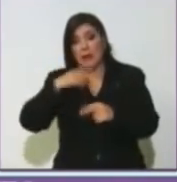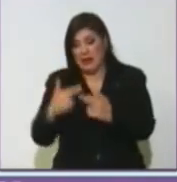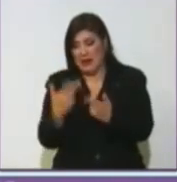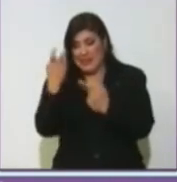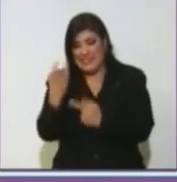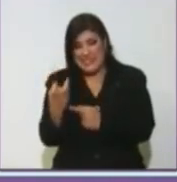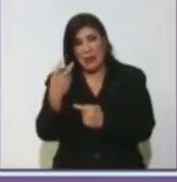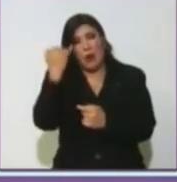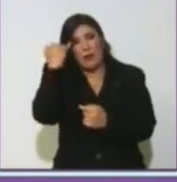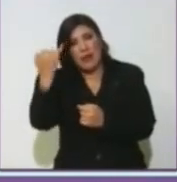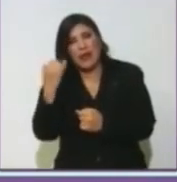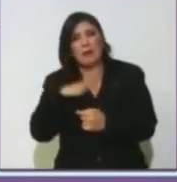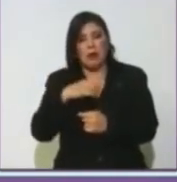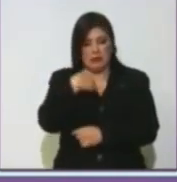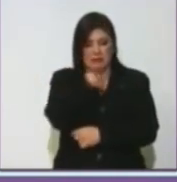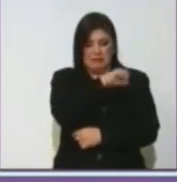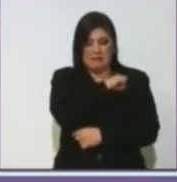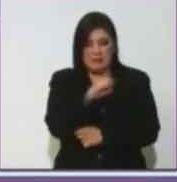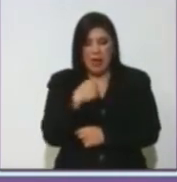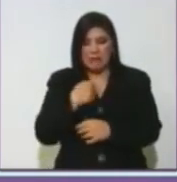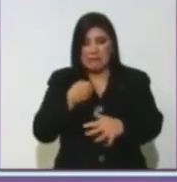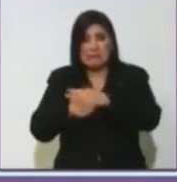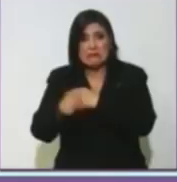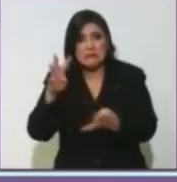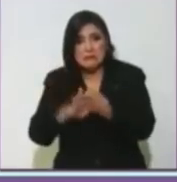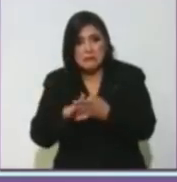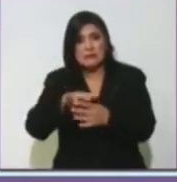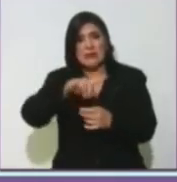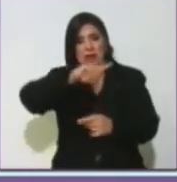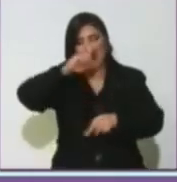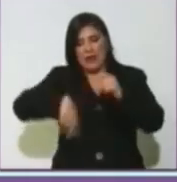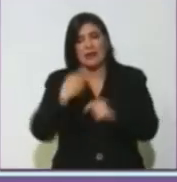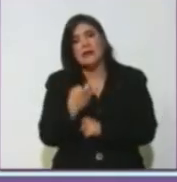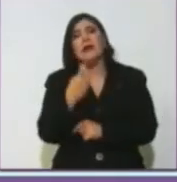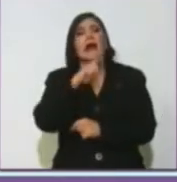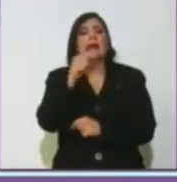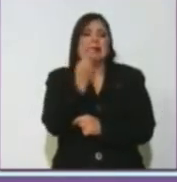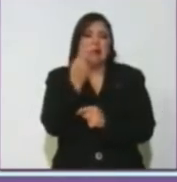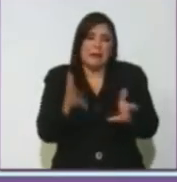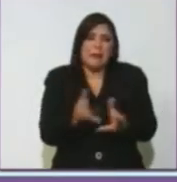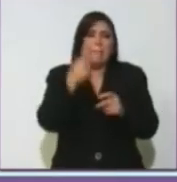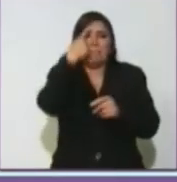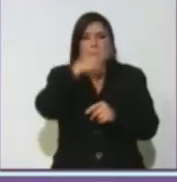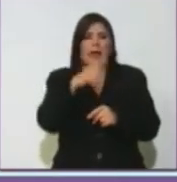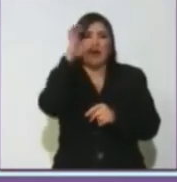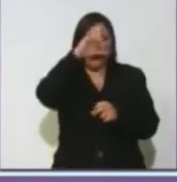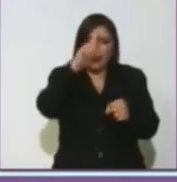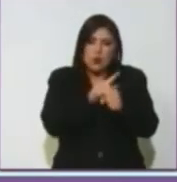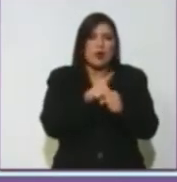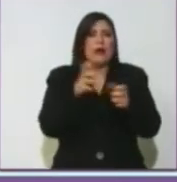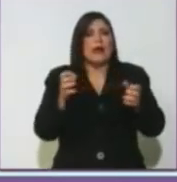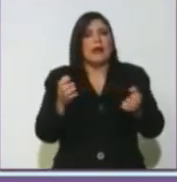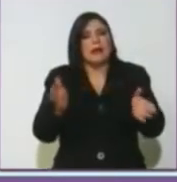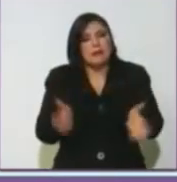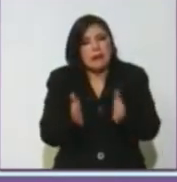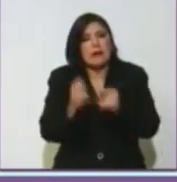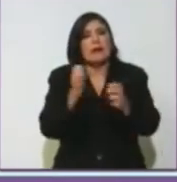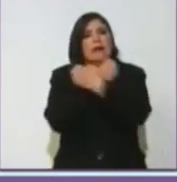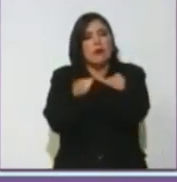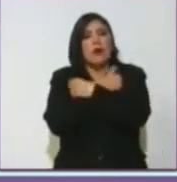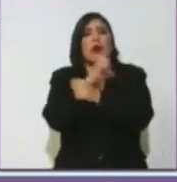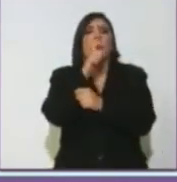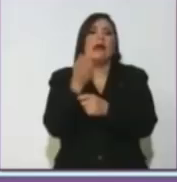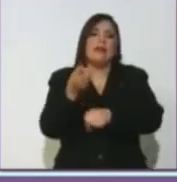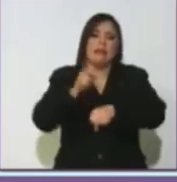de ser delincuente nuevamente la cultura y un sistema de educación artística no formal los días de visita